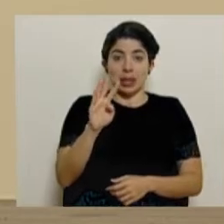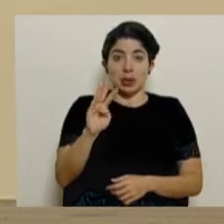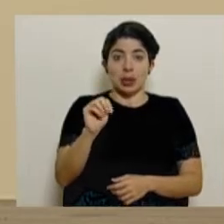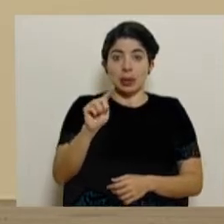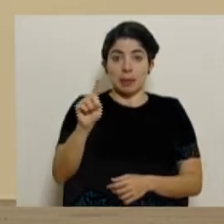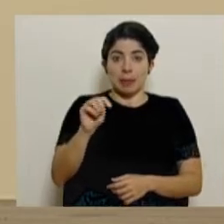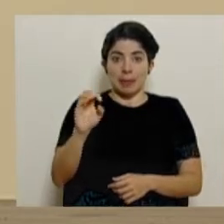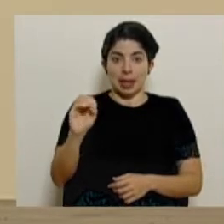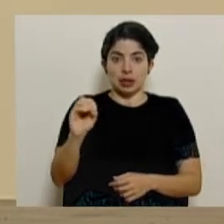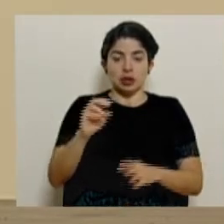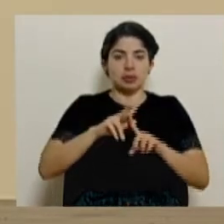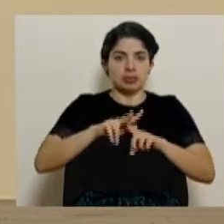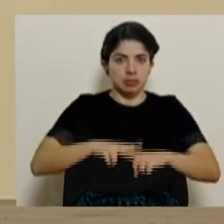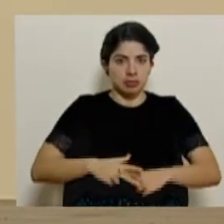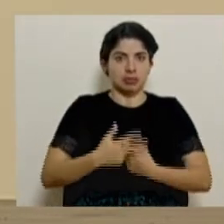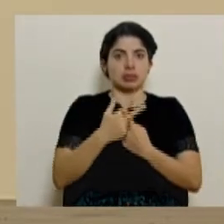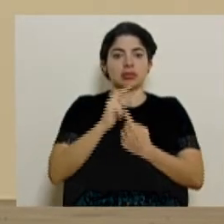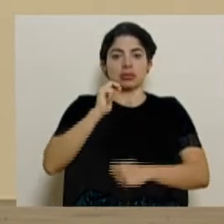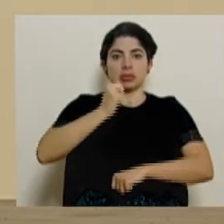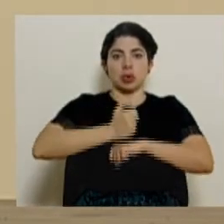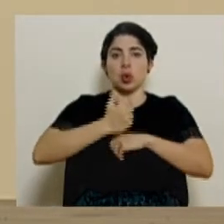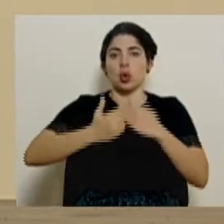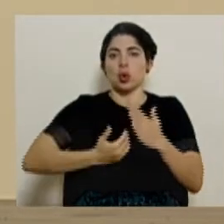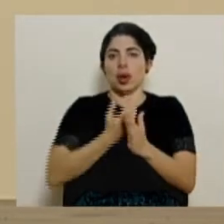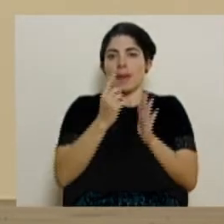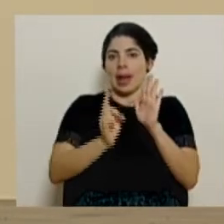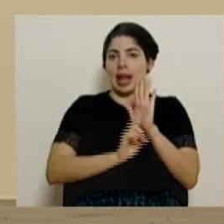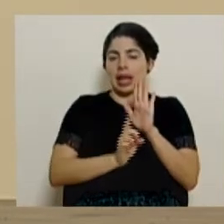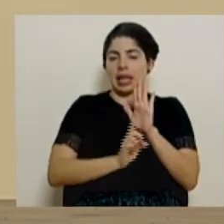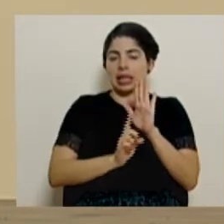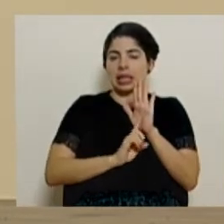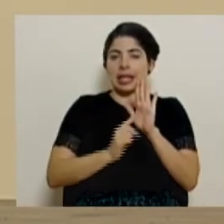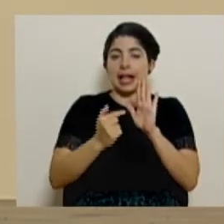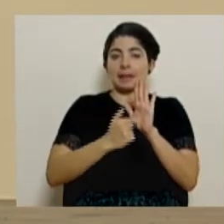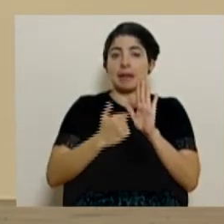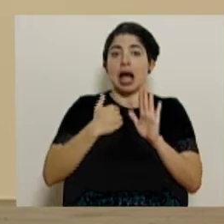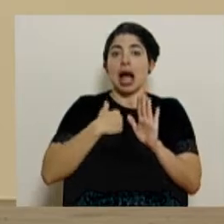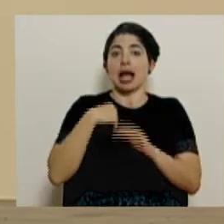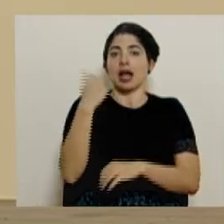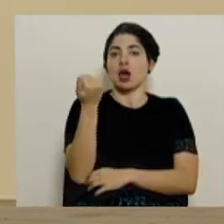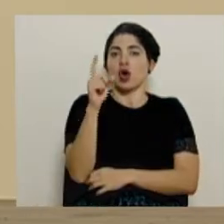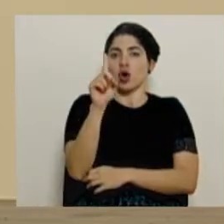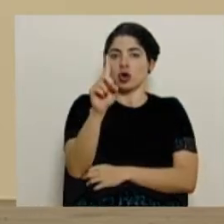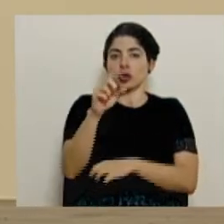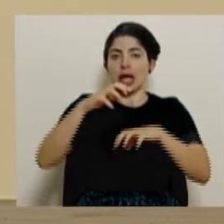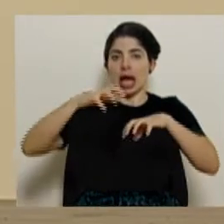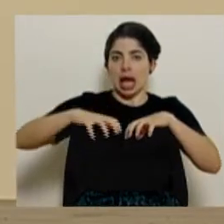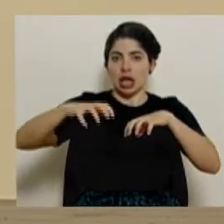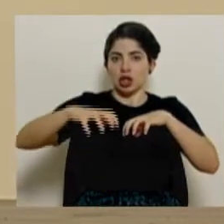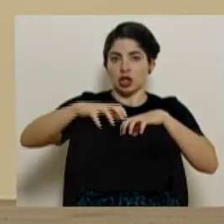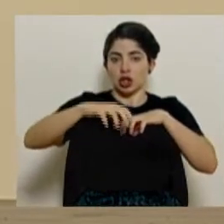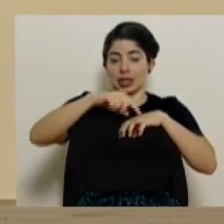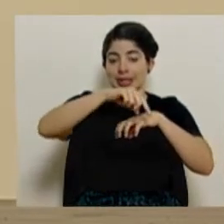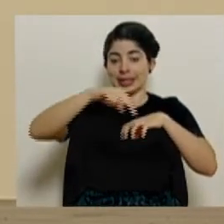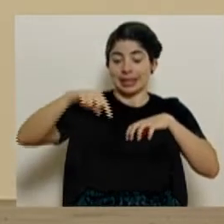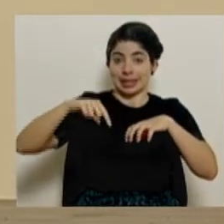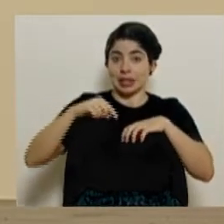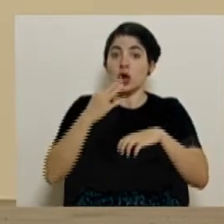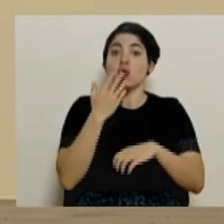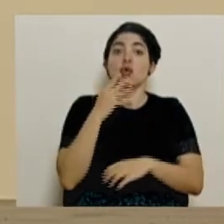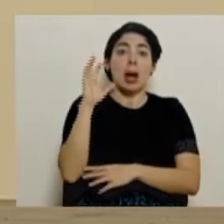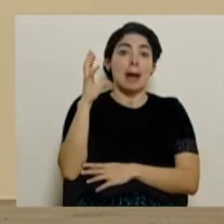marzo, comienzan a regir las nuevas alertas y en este caso tenemos 11 cantones que pasan de la condición